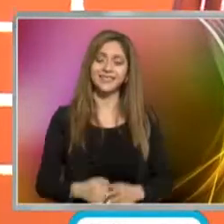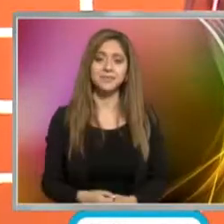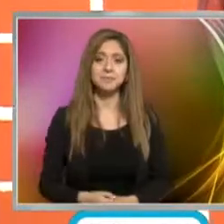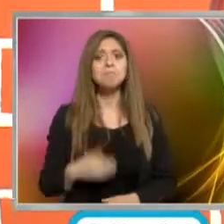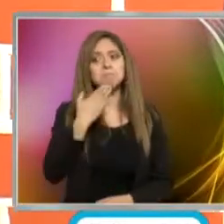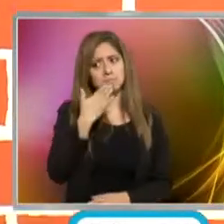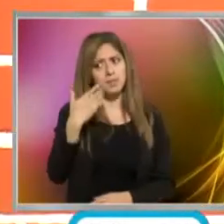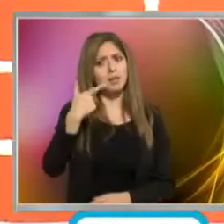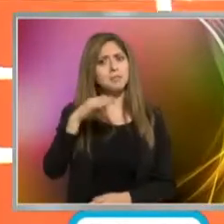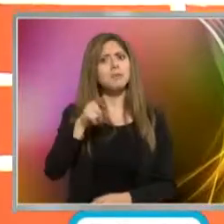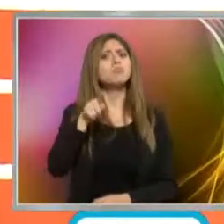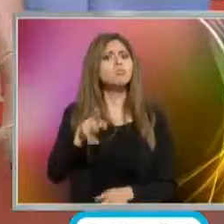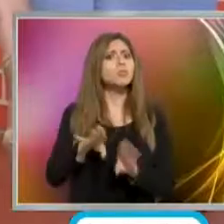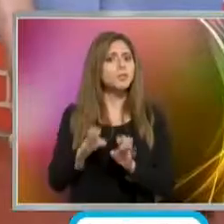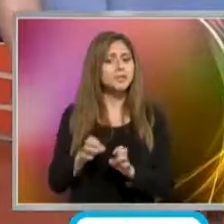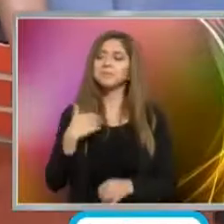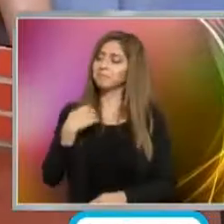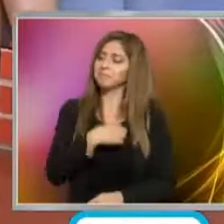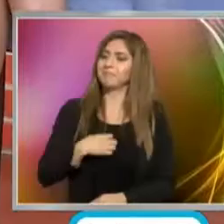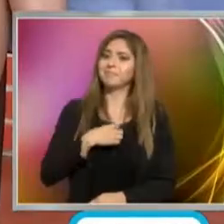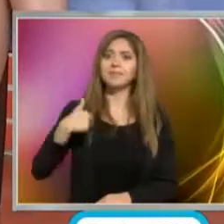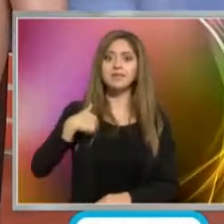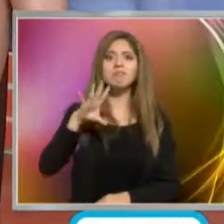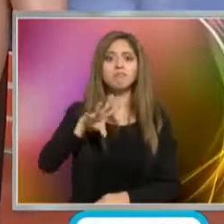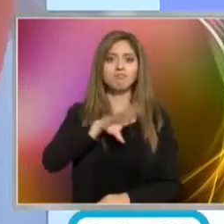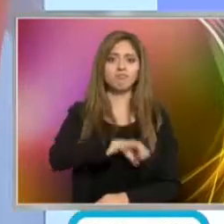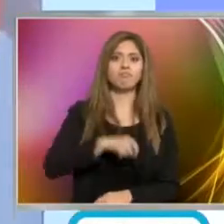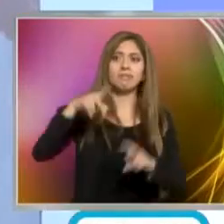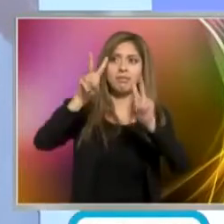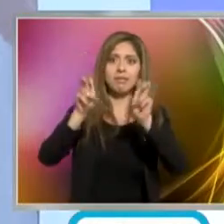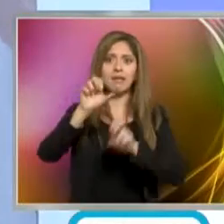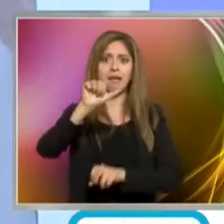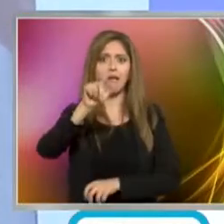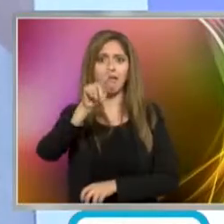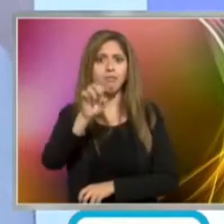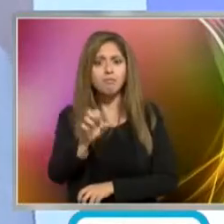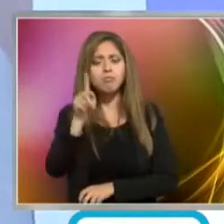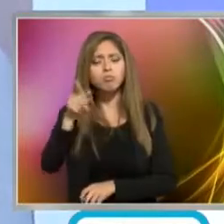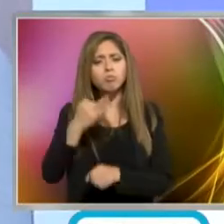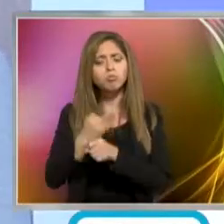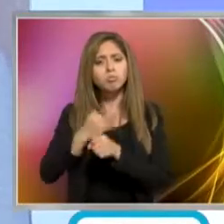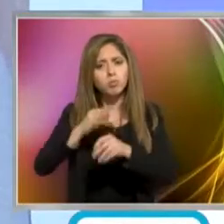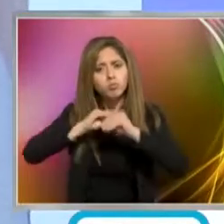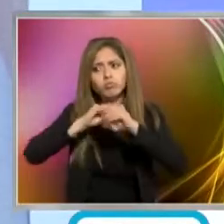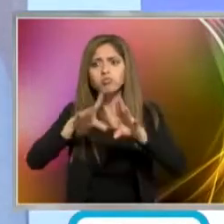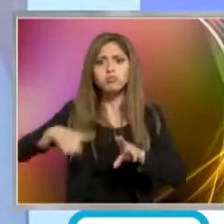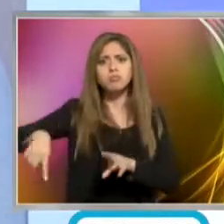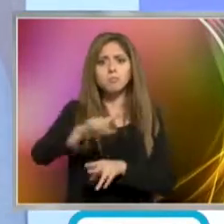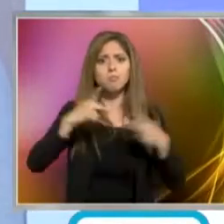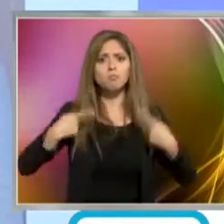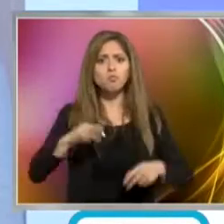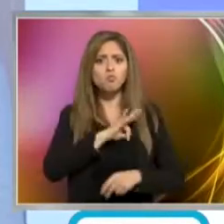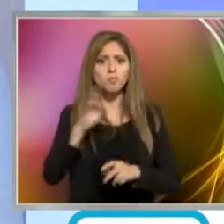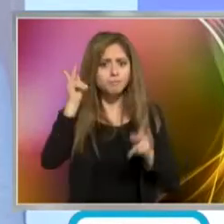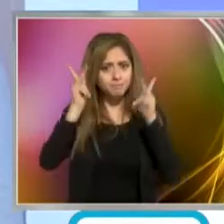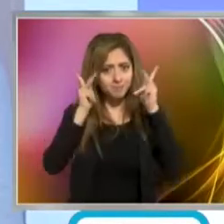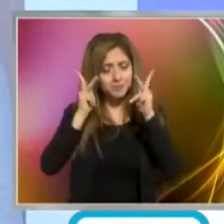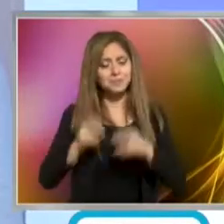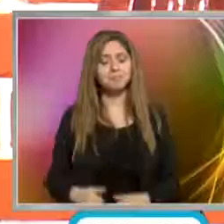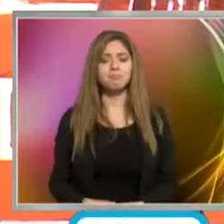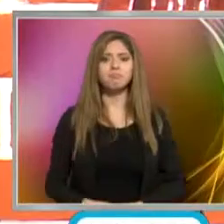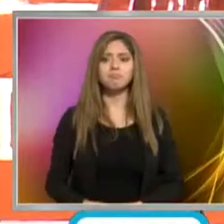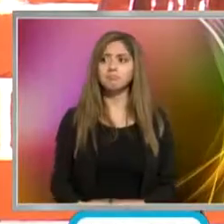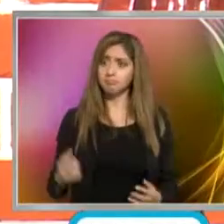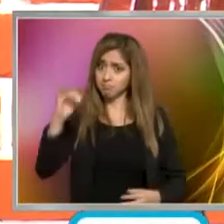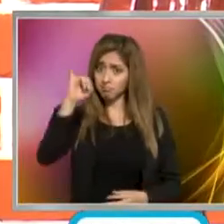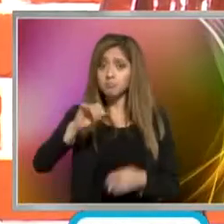Gaby, ¿tú? Contentísima. Qué bueno. Me encanta hablar de arte y me encanta que esta propuesta esté tan al alcance de nosotros. Cuéntame Está más. muy al